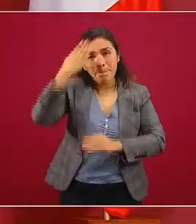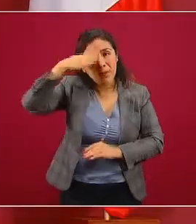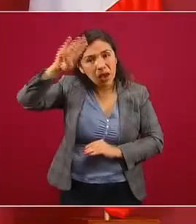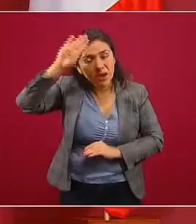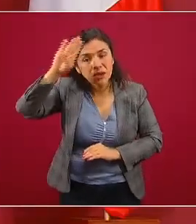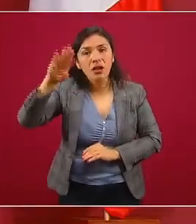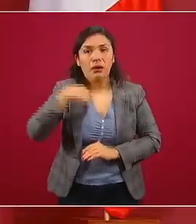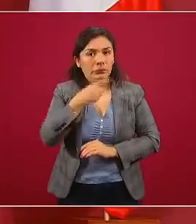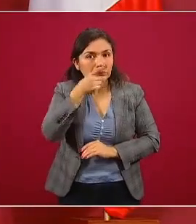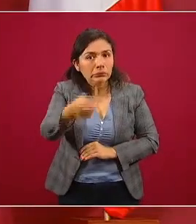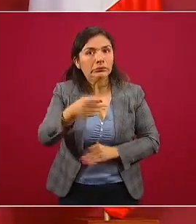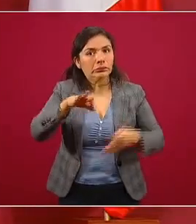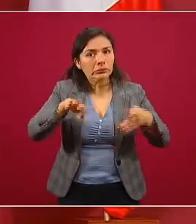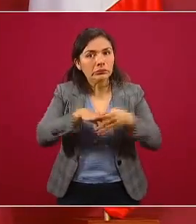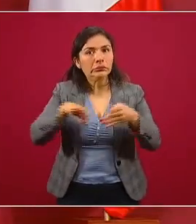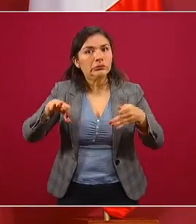Marina.